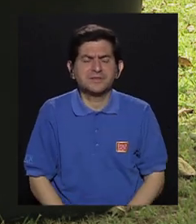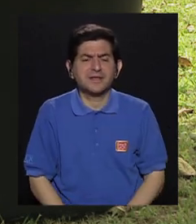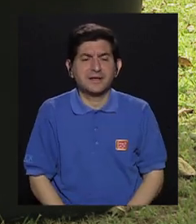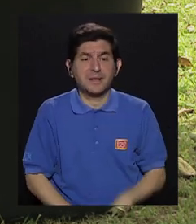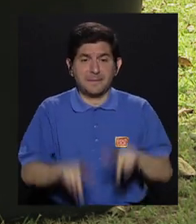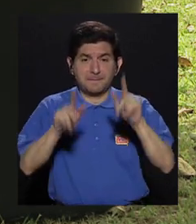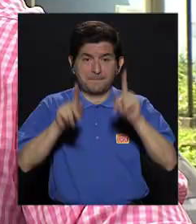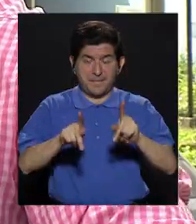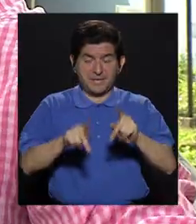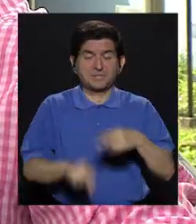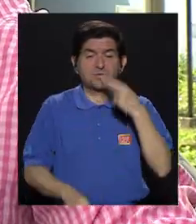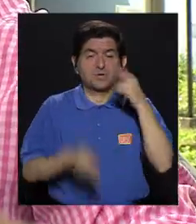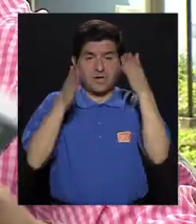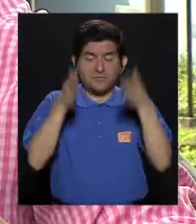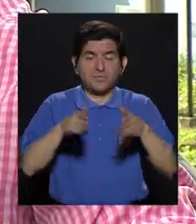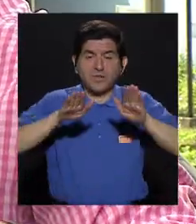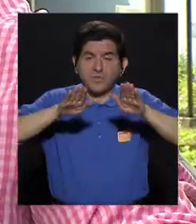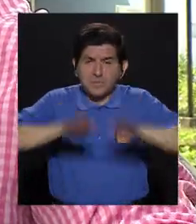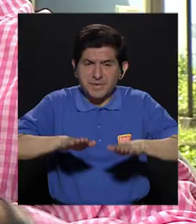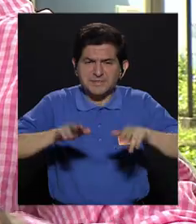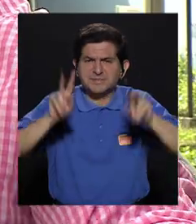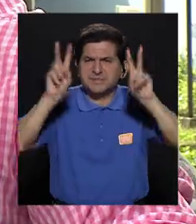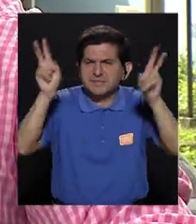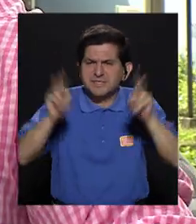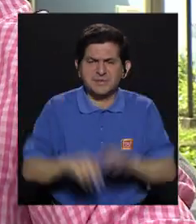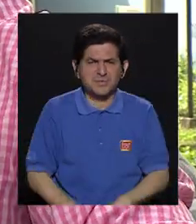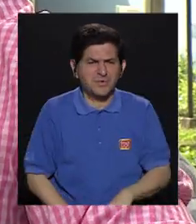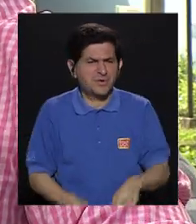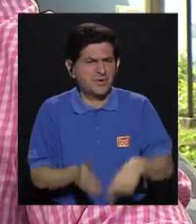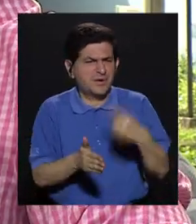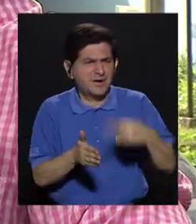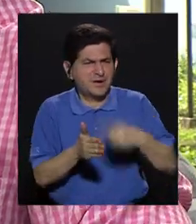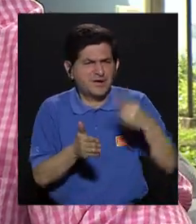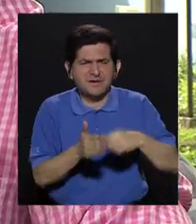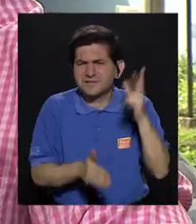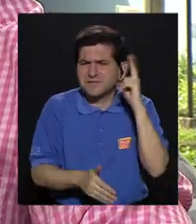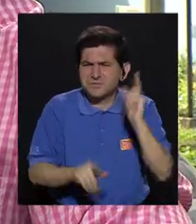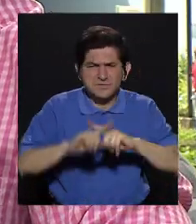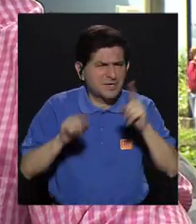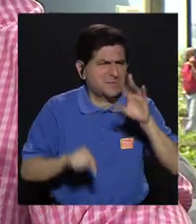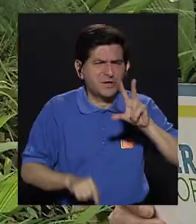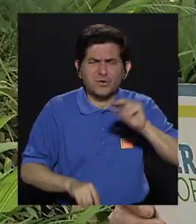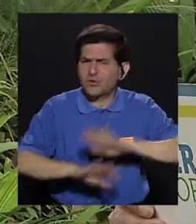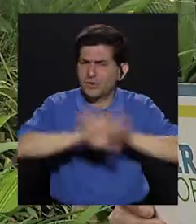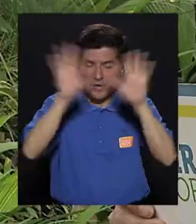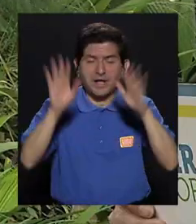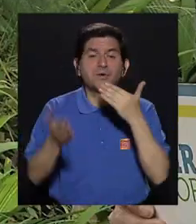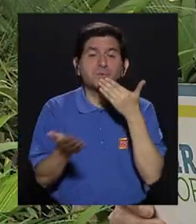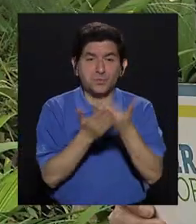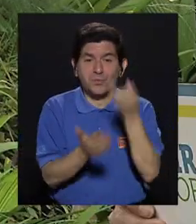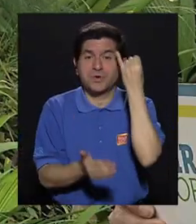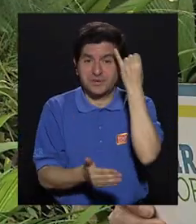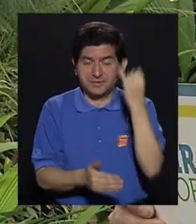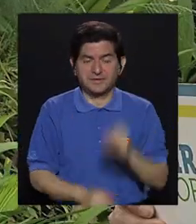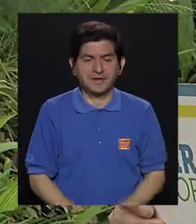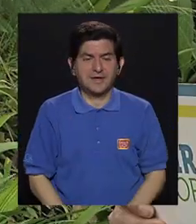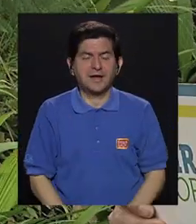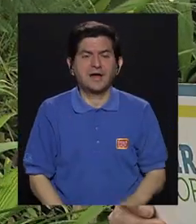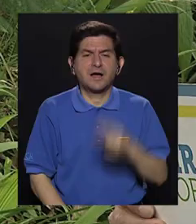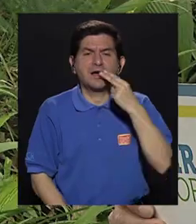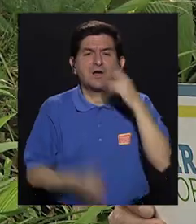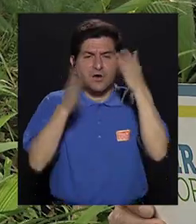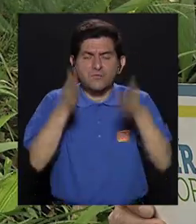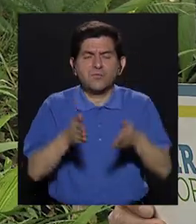concepto del fumador pasivo, ¿verdad? Que escuchamos muchas veces, pero a veces no lo tenemos tan claro. Claro, Saúl. Es un buen punto. El